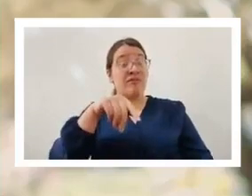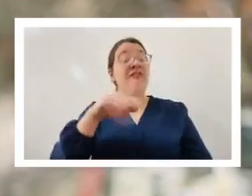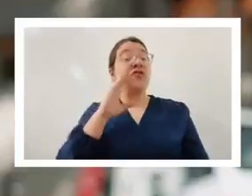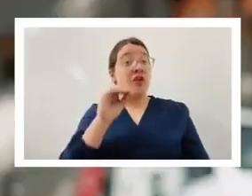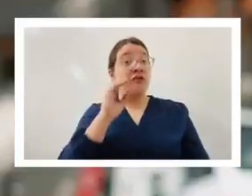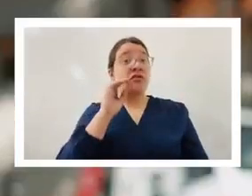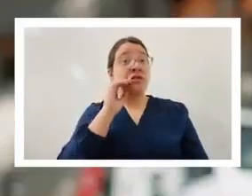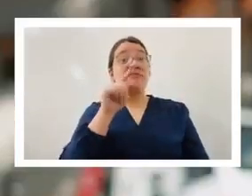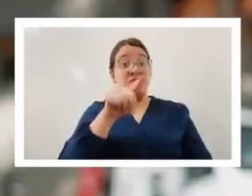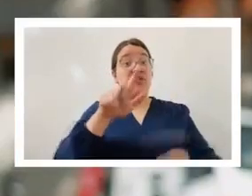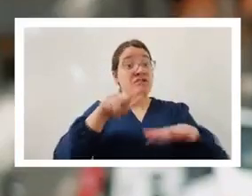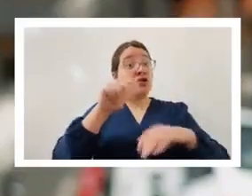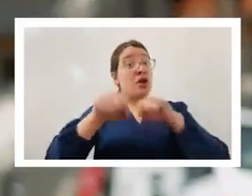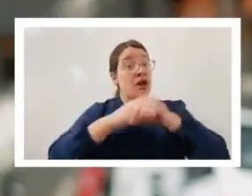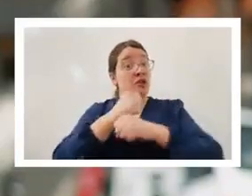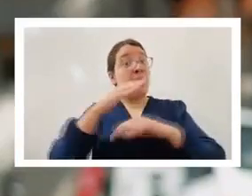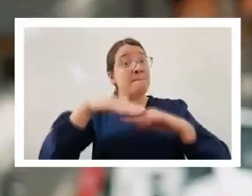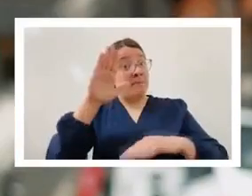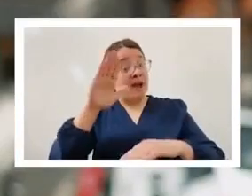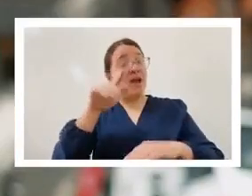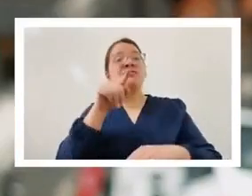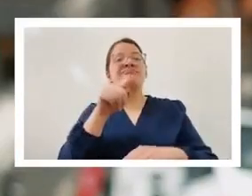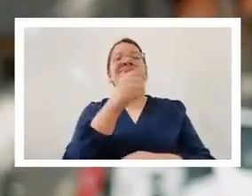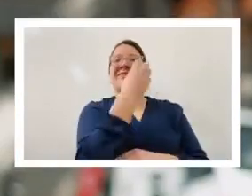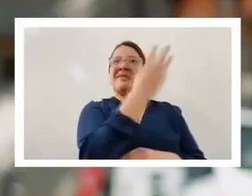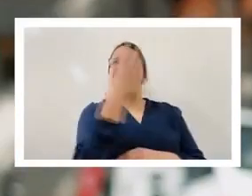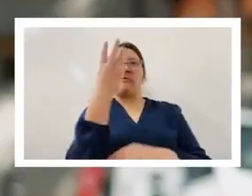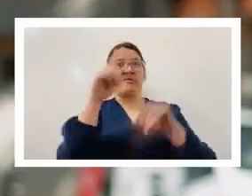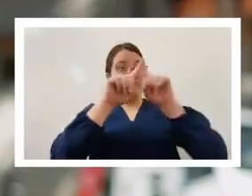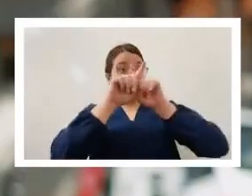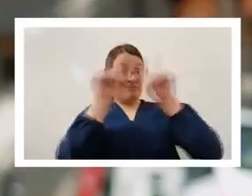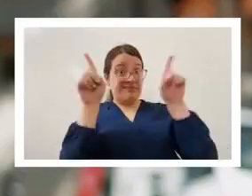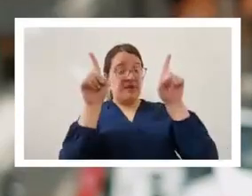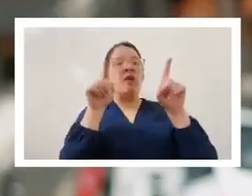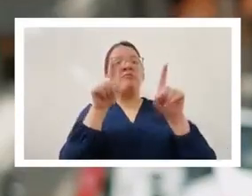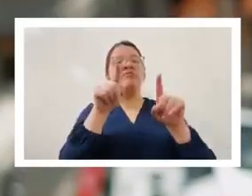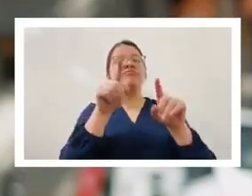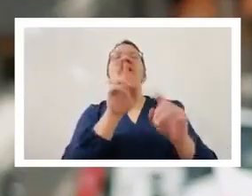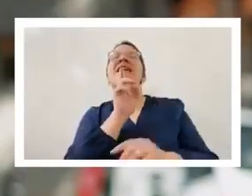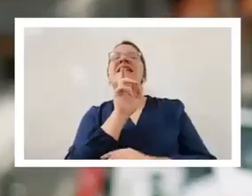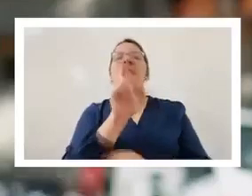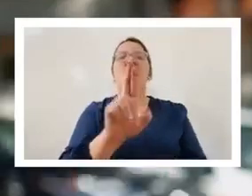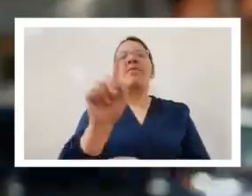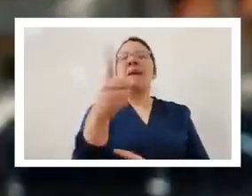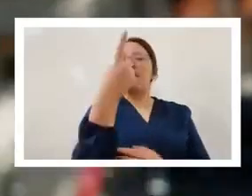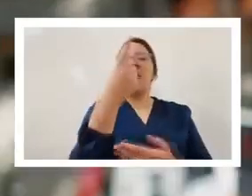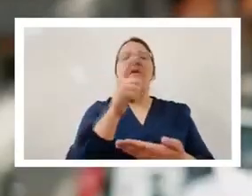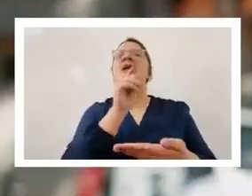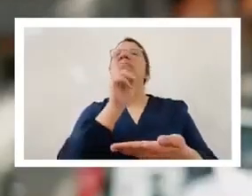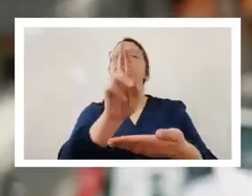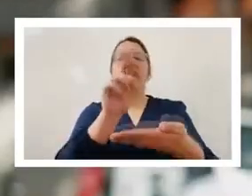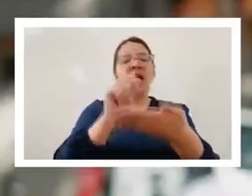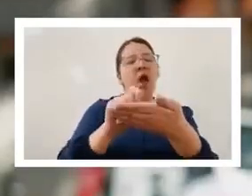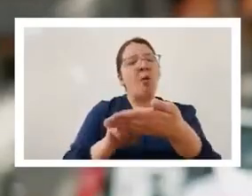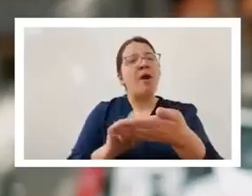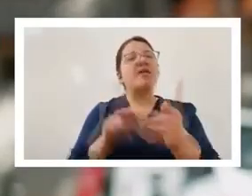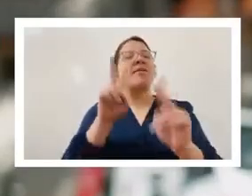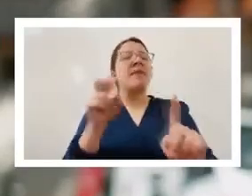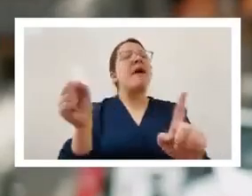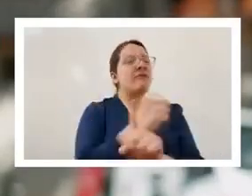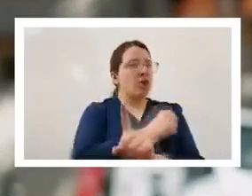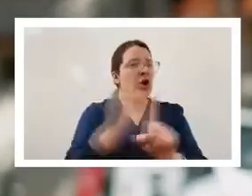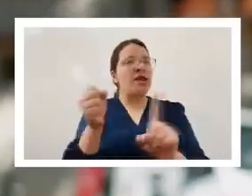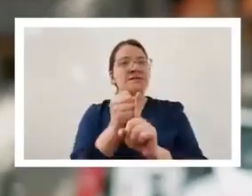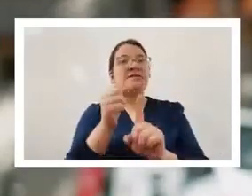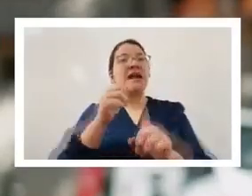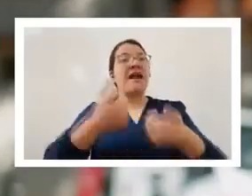solamente tocando la puerta porque encontraron la dirección y fueron, llegan por redes sociales, por derivaciones, llegan